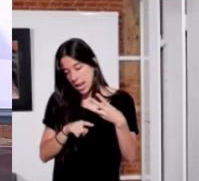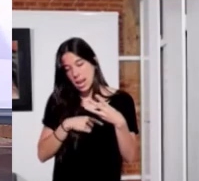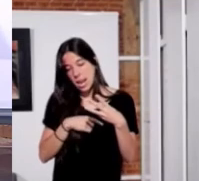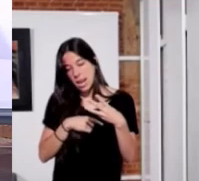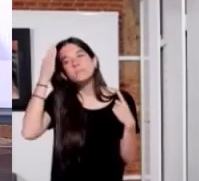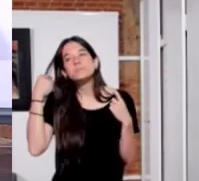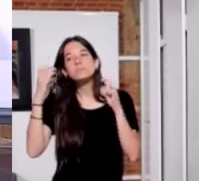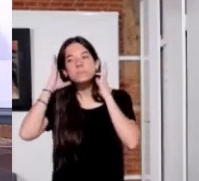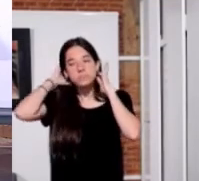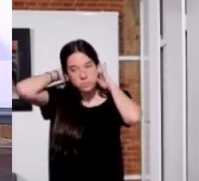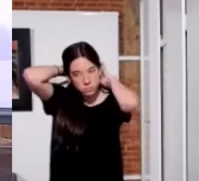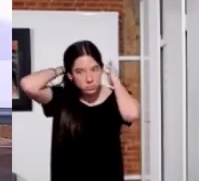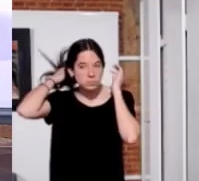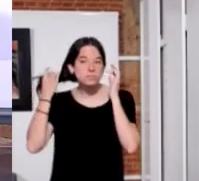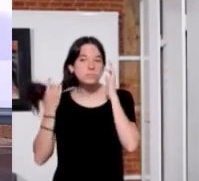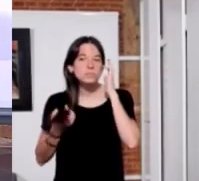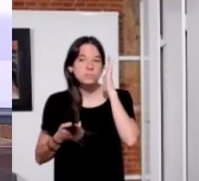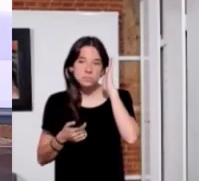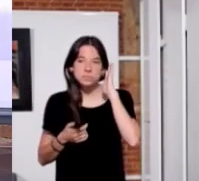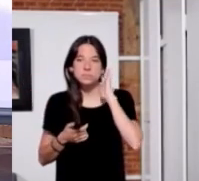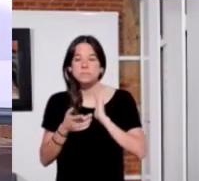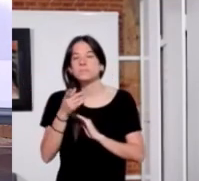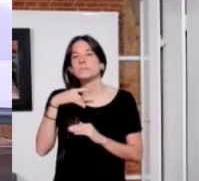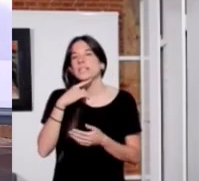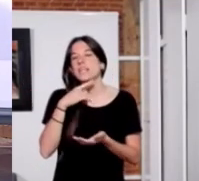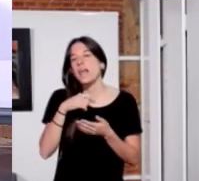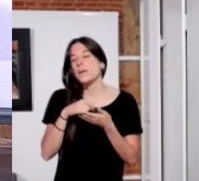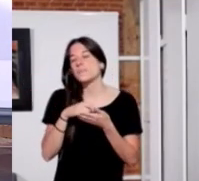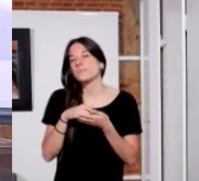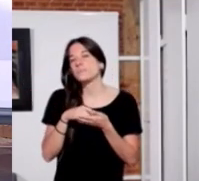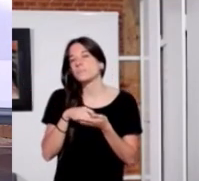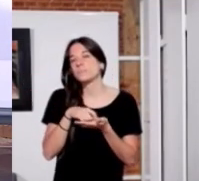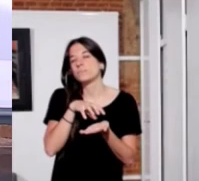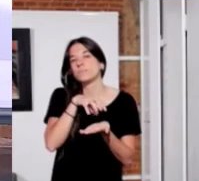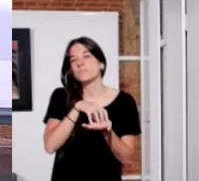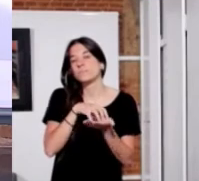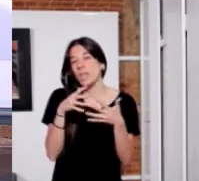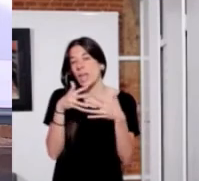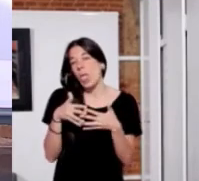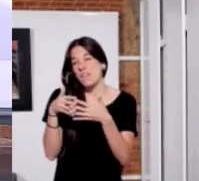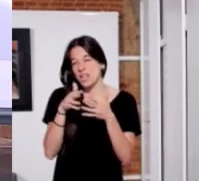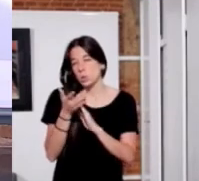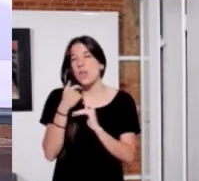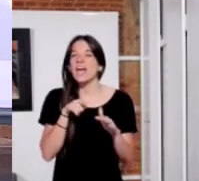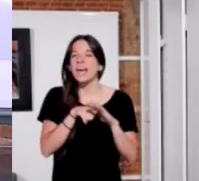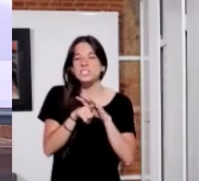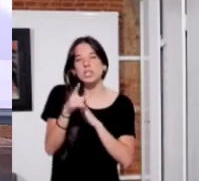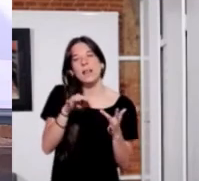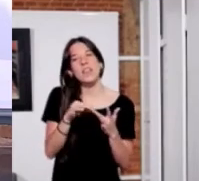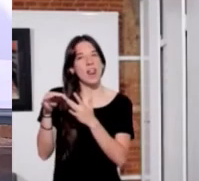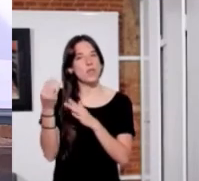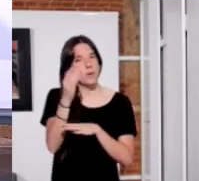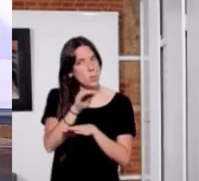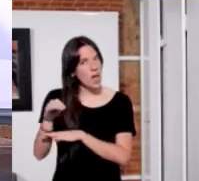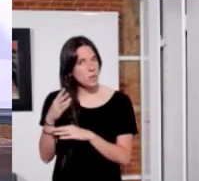mejorar muchísimo toda la infraestructura de la gestión y el liderazgo con todo lo que lleva?